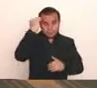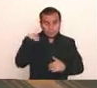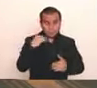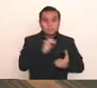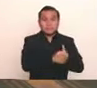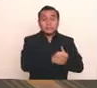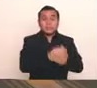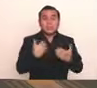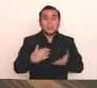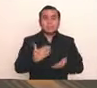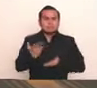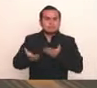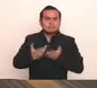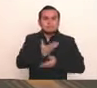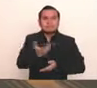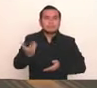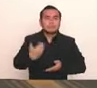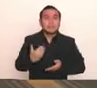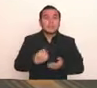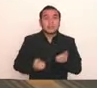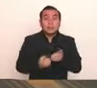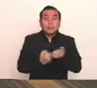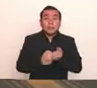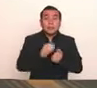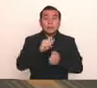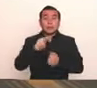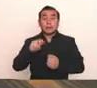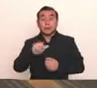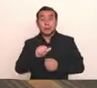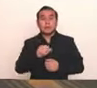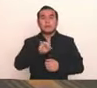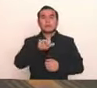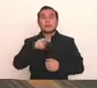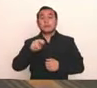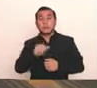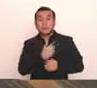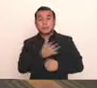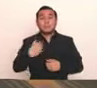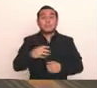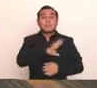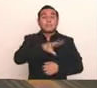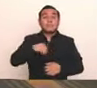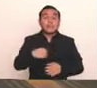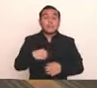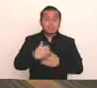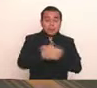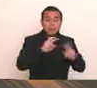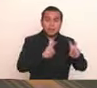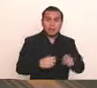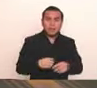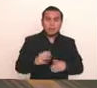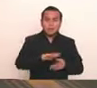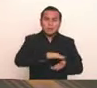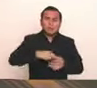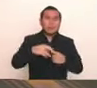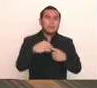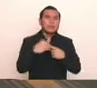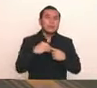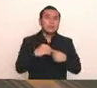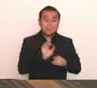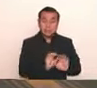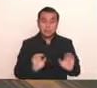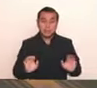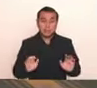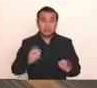rápida y efectiva a través de su despacho con el apoyo del comuna del isna a las necesidades de familias que han estado en 49 centros especializados para familias con niños